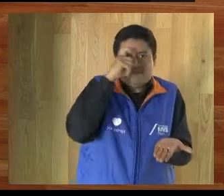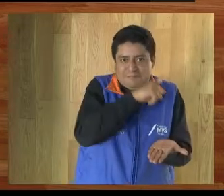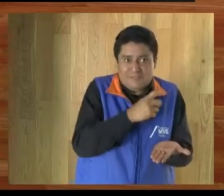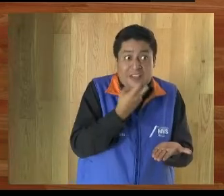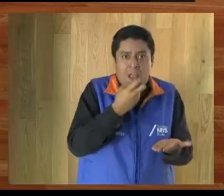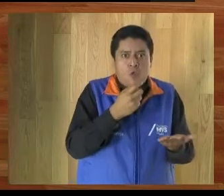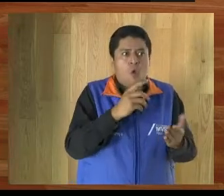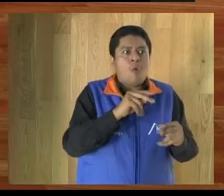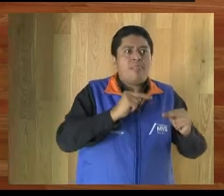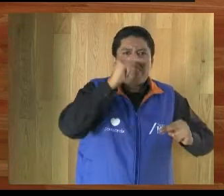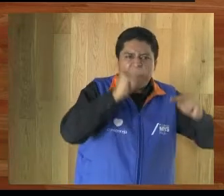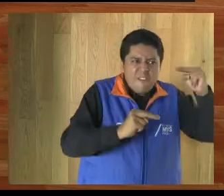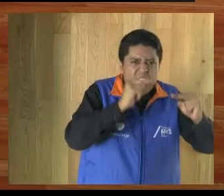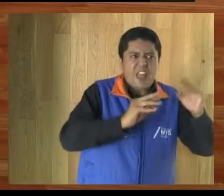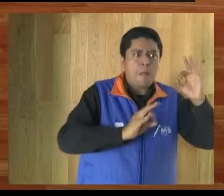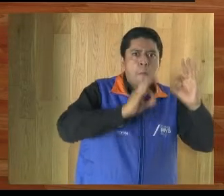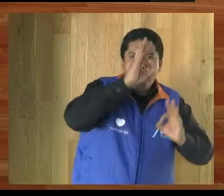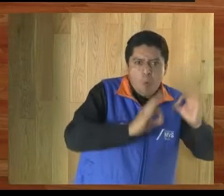para medirlo